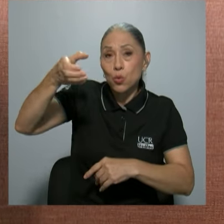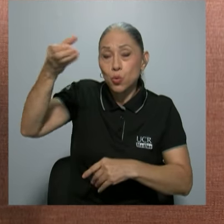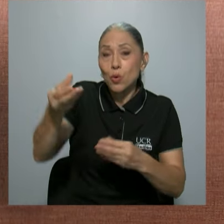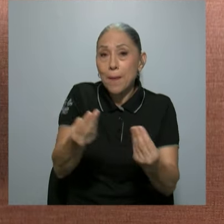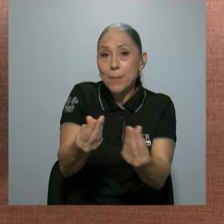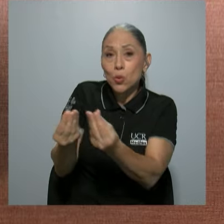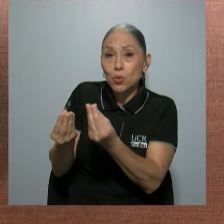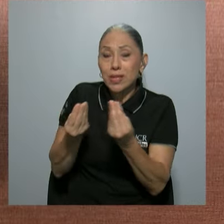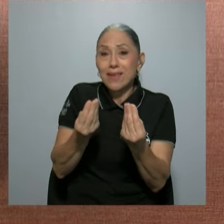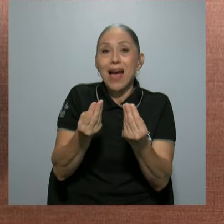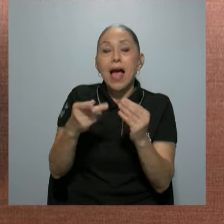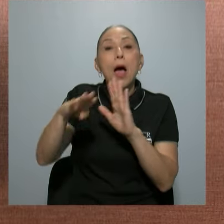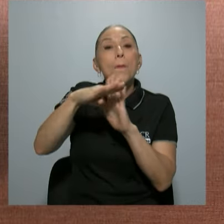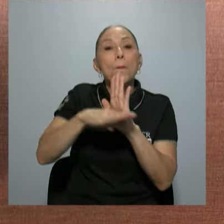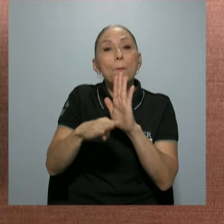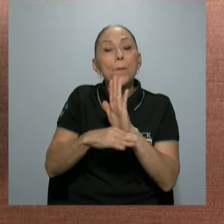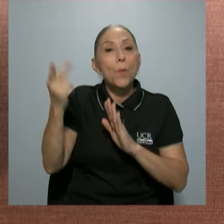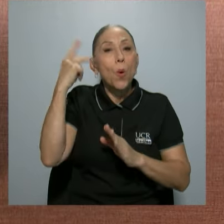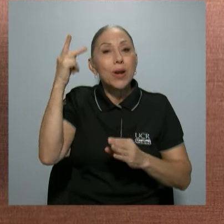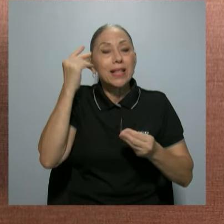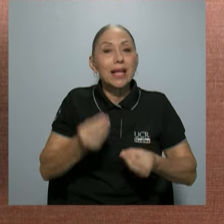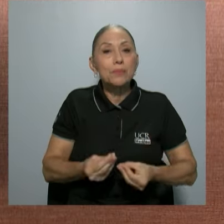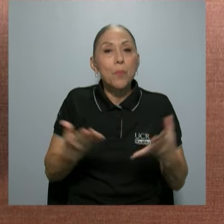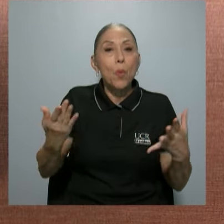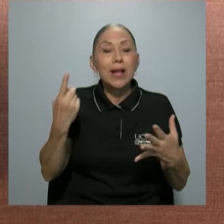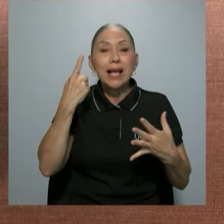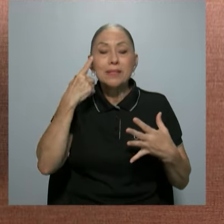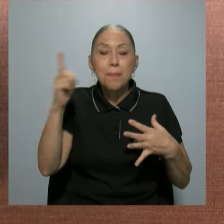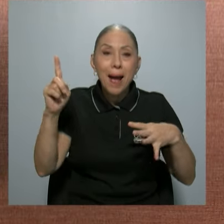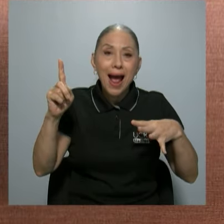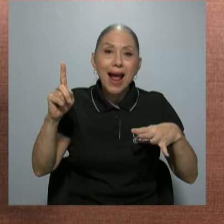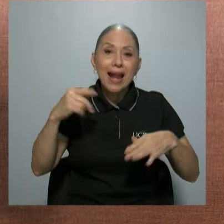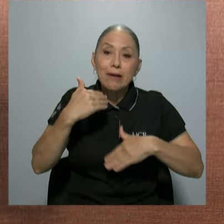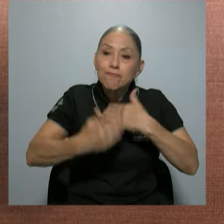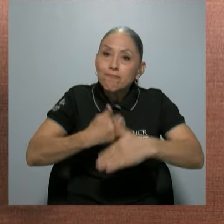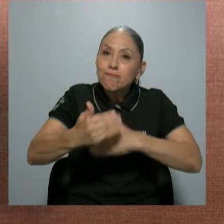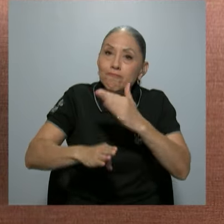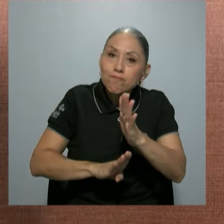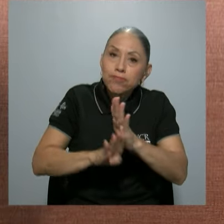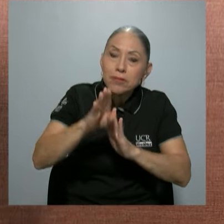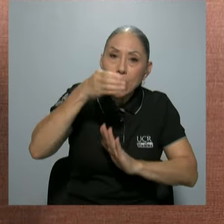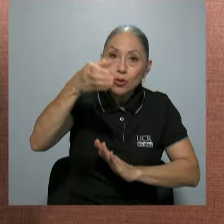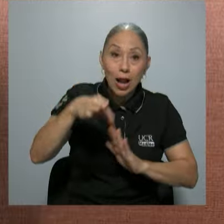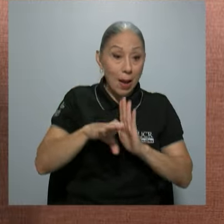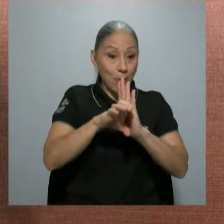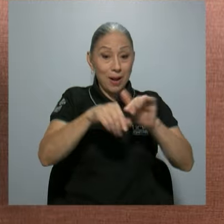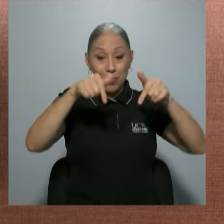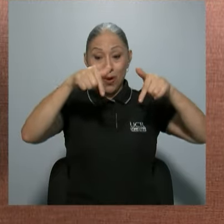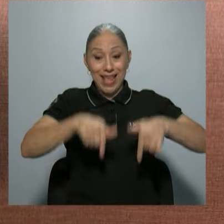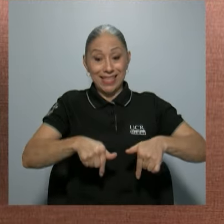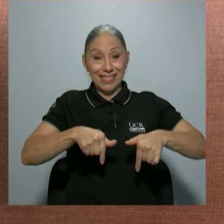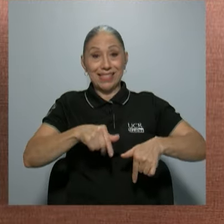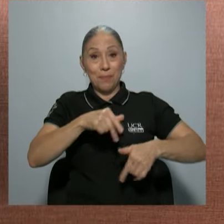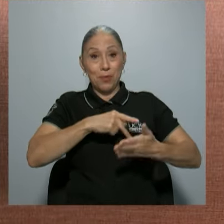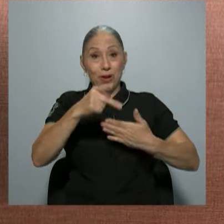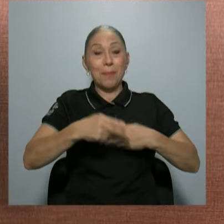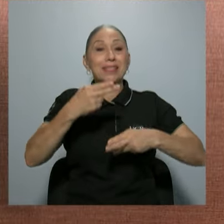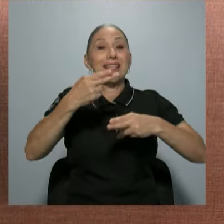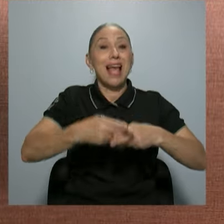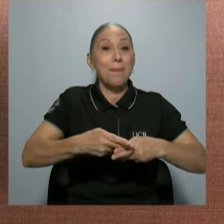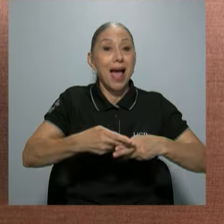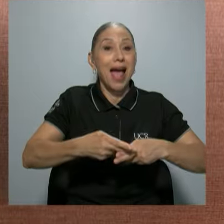políticas públicas en función de hacer crecer la cultura. Así como este programa se llama En Juego Costa Rica, nosotros tenemos